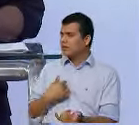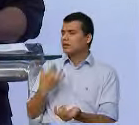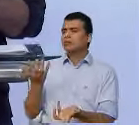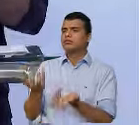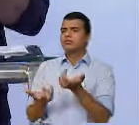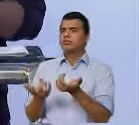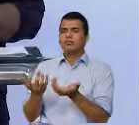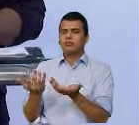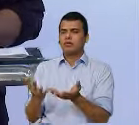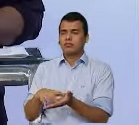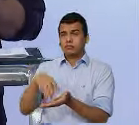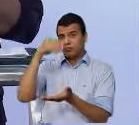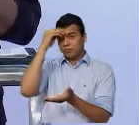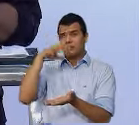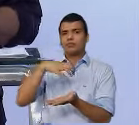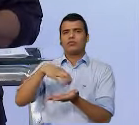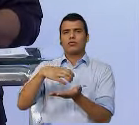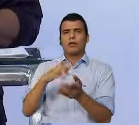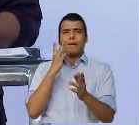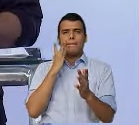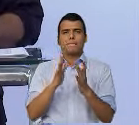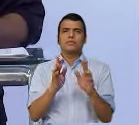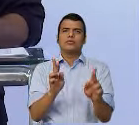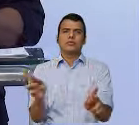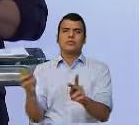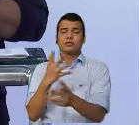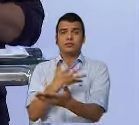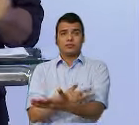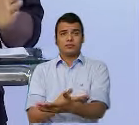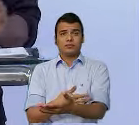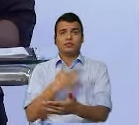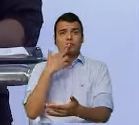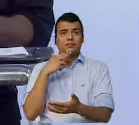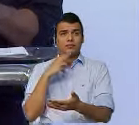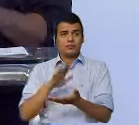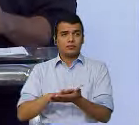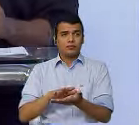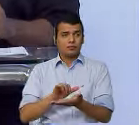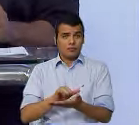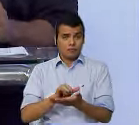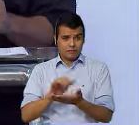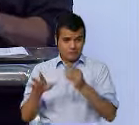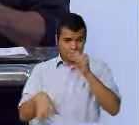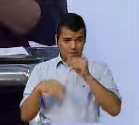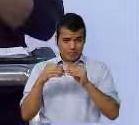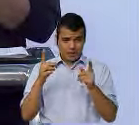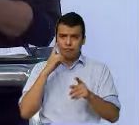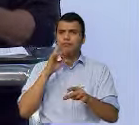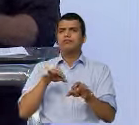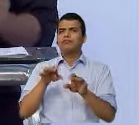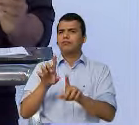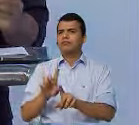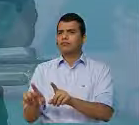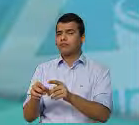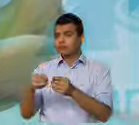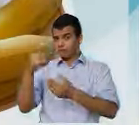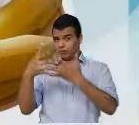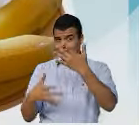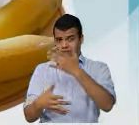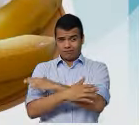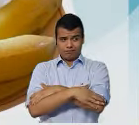postre especial para las personas que son diabéticas, que les fascina y que les encanta el dulce. Y les voy a decir los ingredientes para que los anoten ahí bien juiciosito.